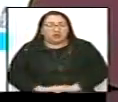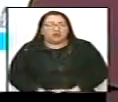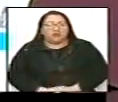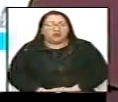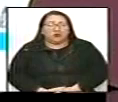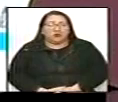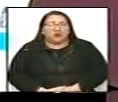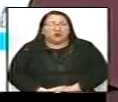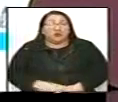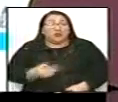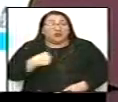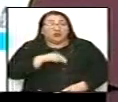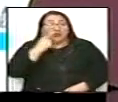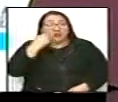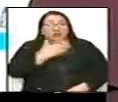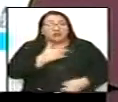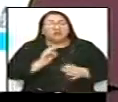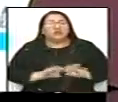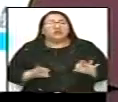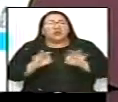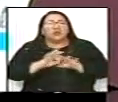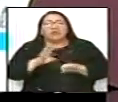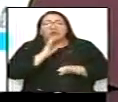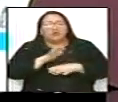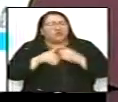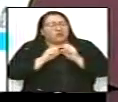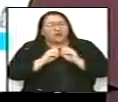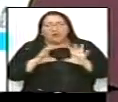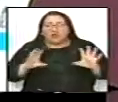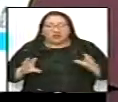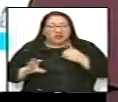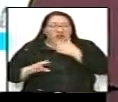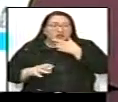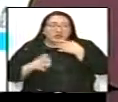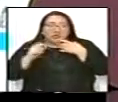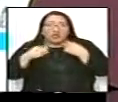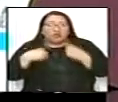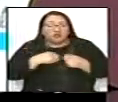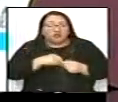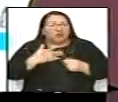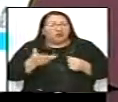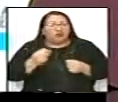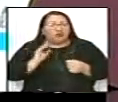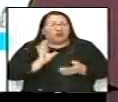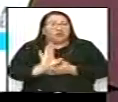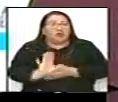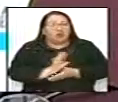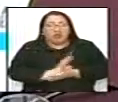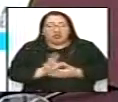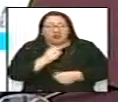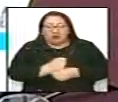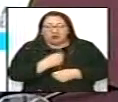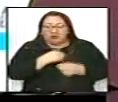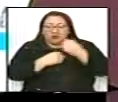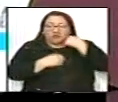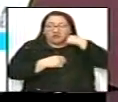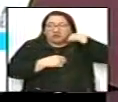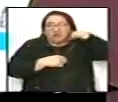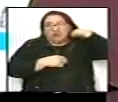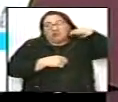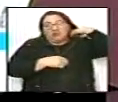Para nosotros, señor presidente, es importante hablar con toda claridad. Acá nosotros no podemos frenar el accionar del Ministerio